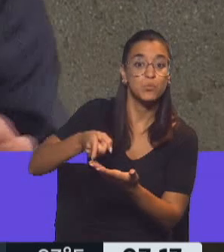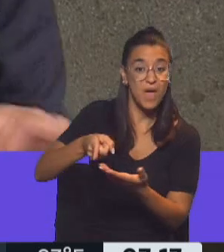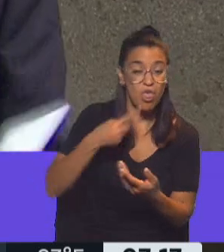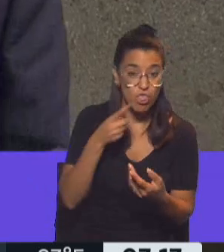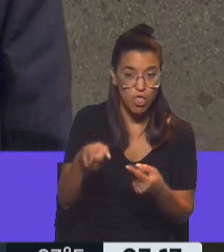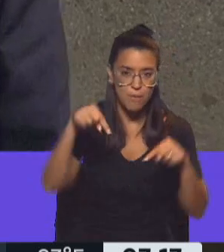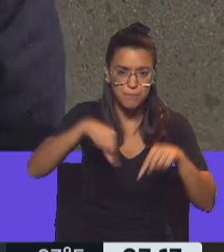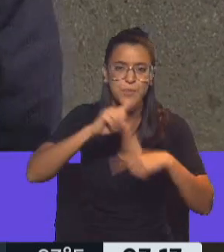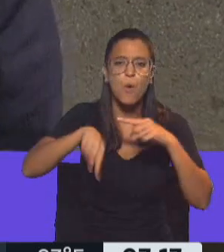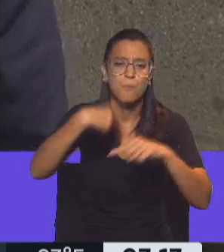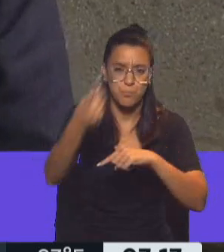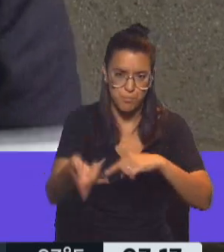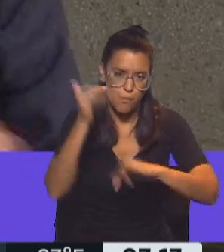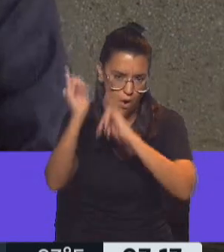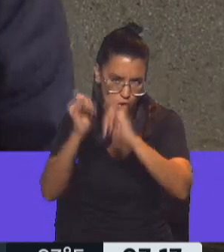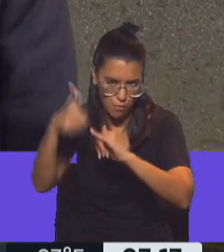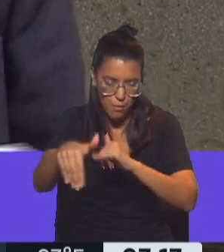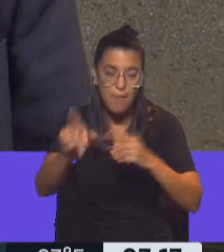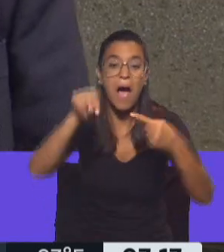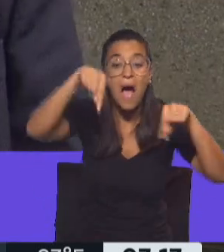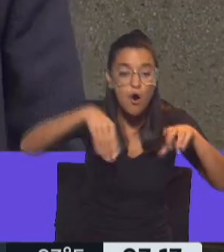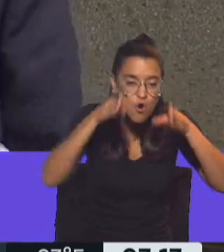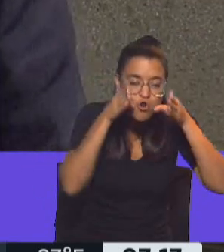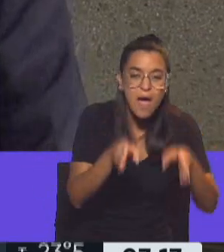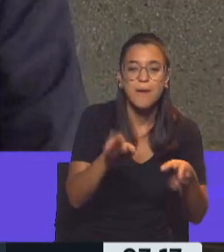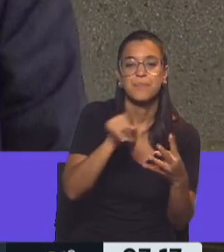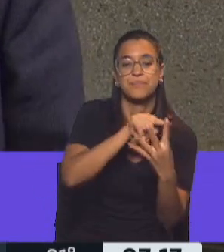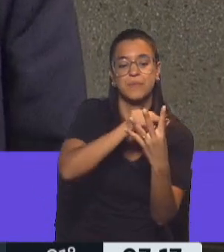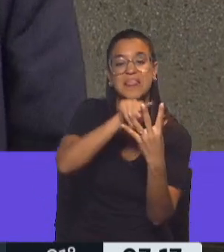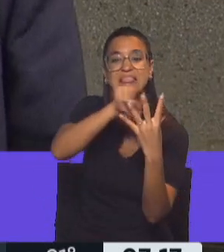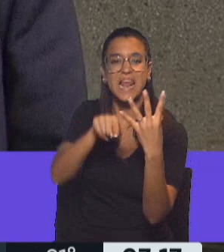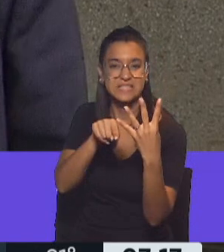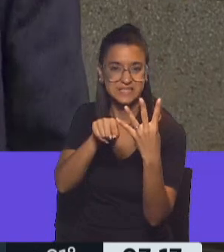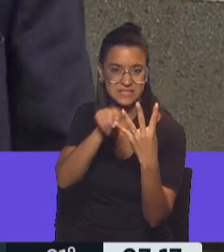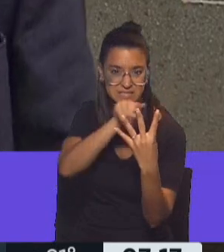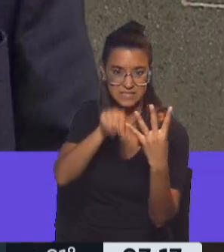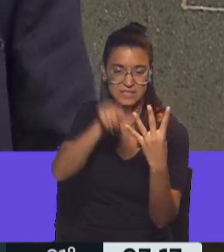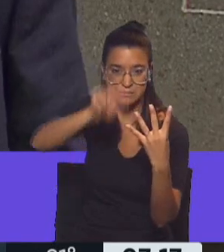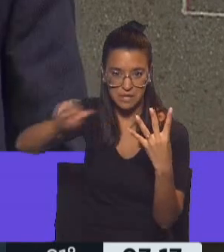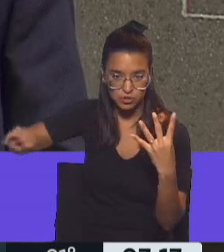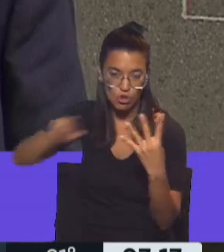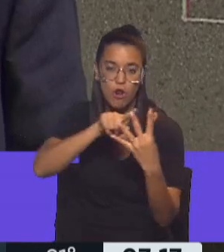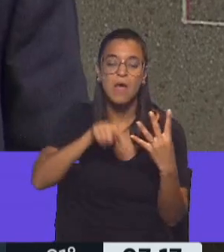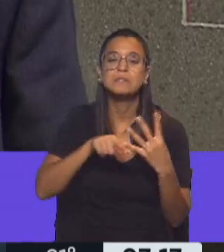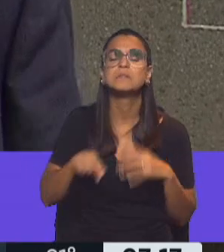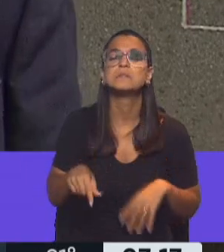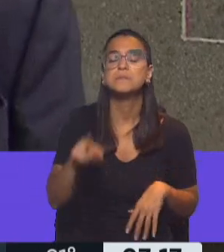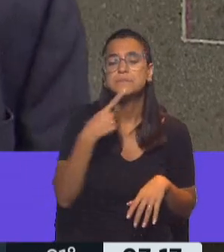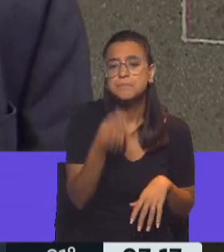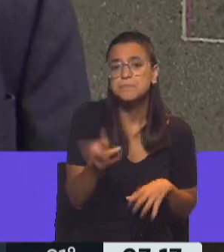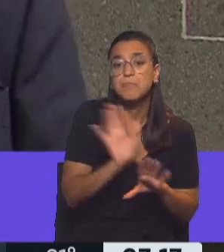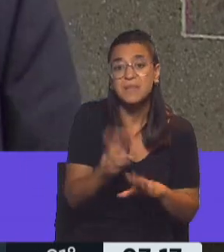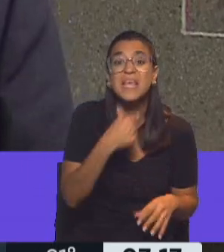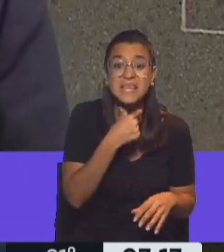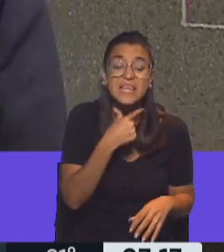en la próxima salida ahora me quiero detener con los otros tres en teoría trascendió